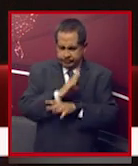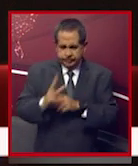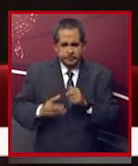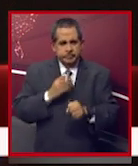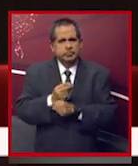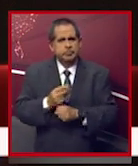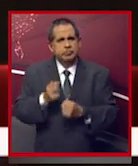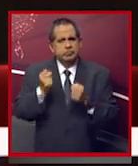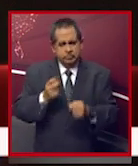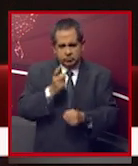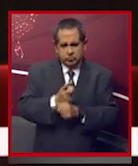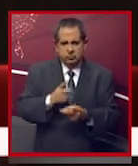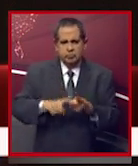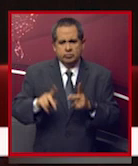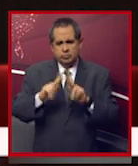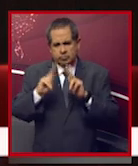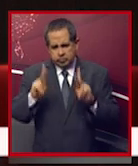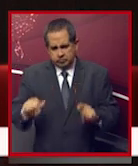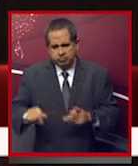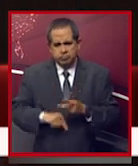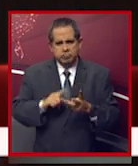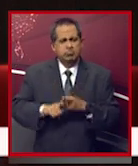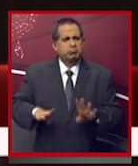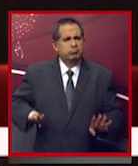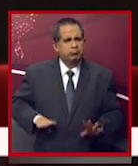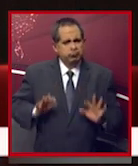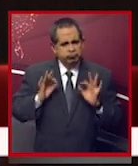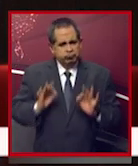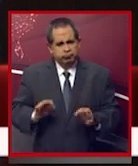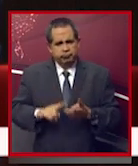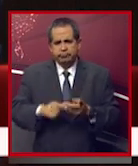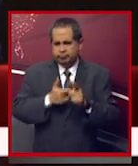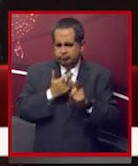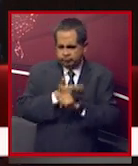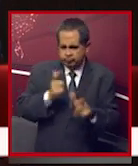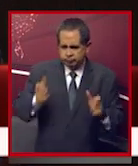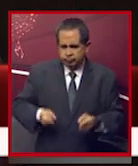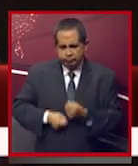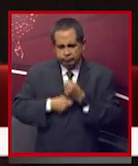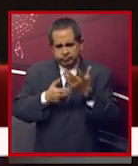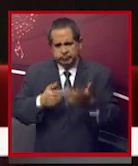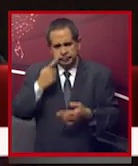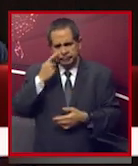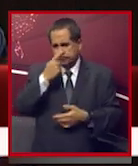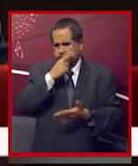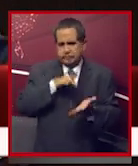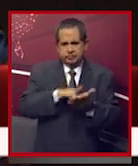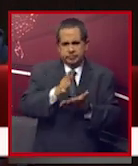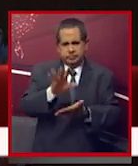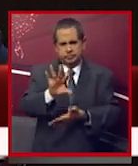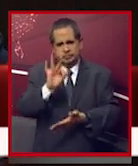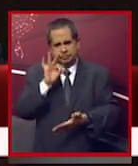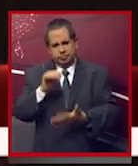seguridad, la paz, el bienestar, la libertad, la democracia que tanto anhelamos.